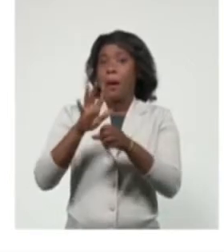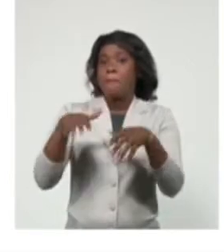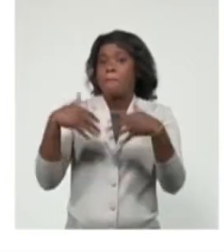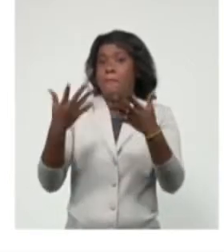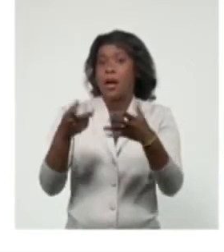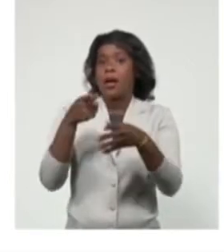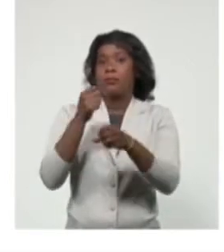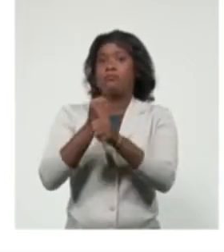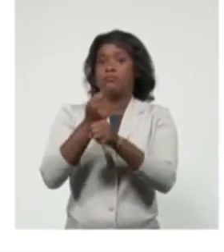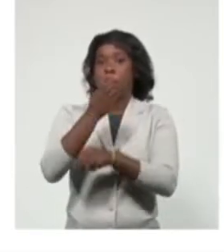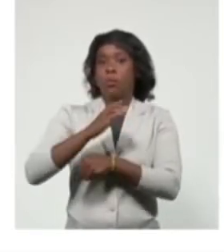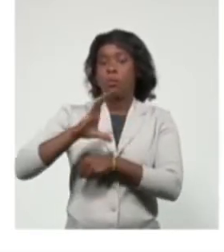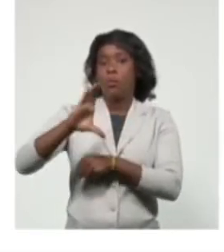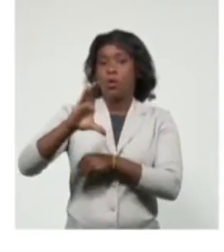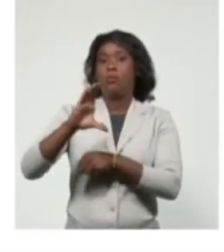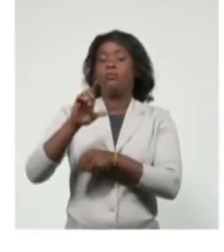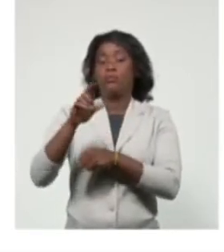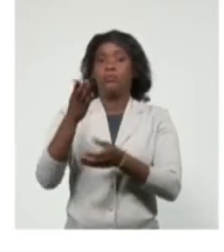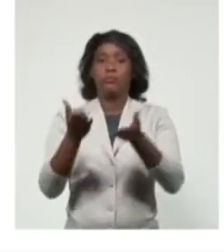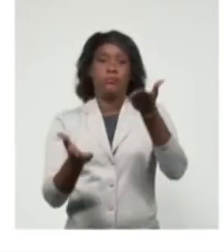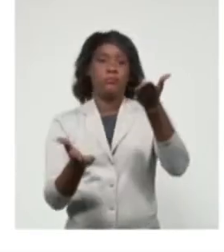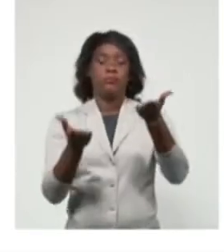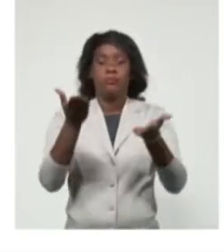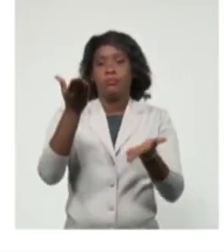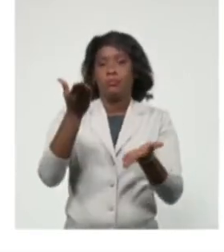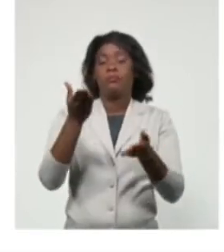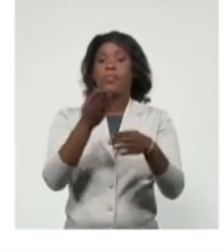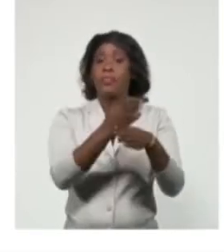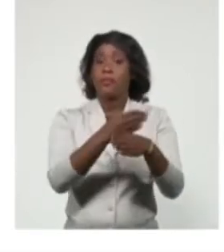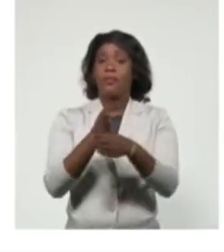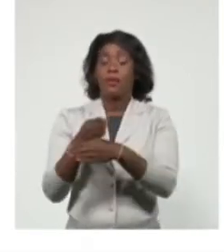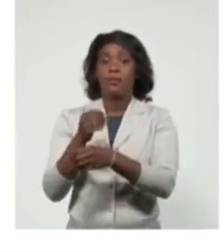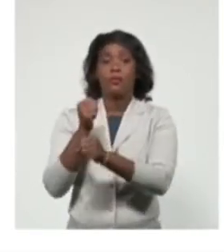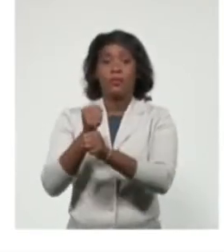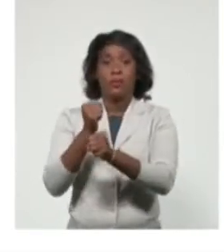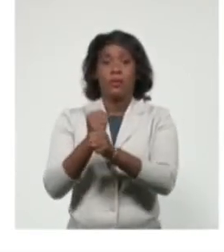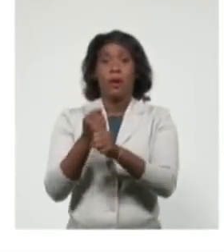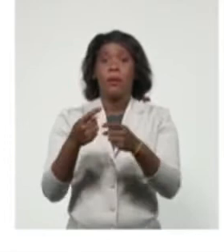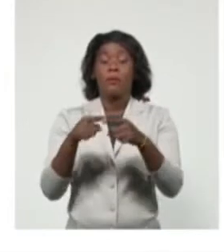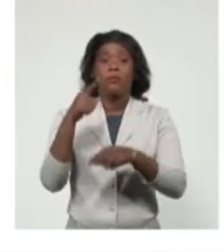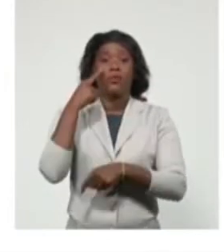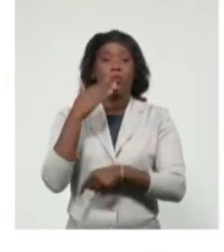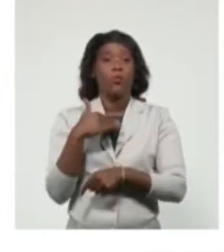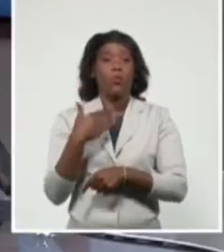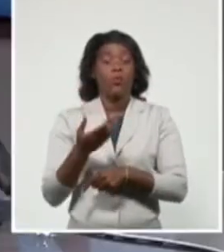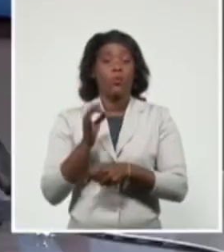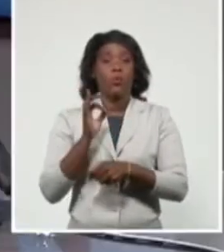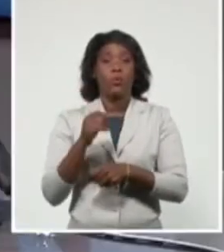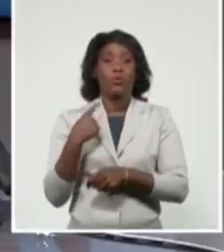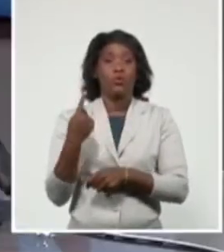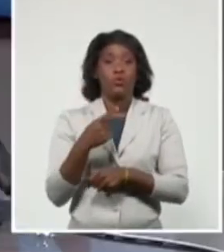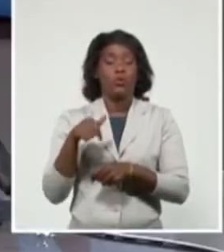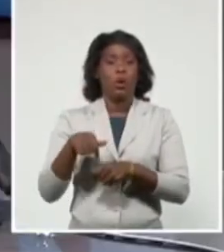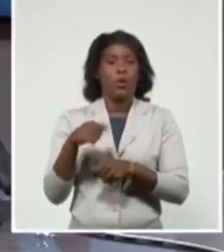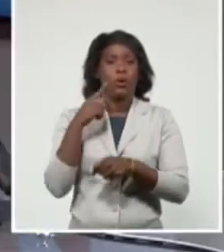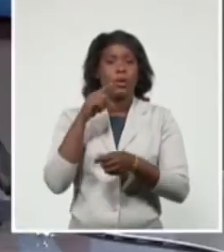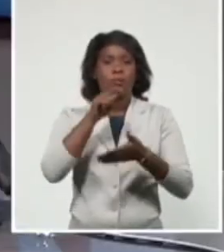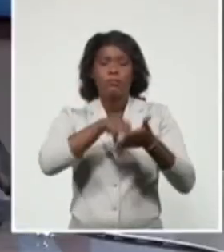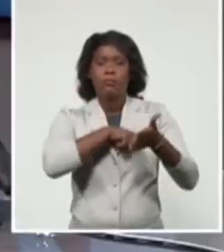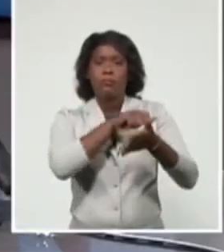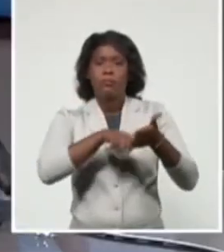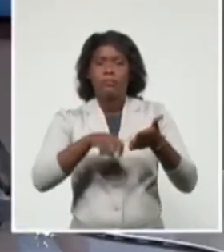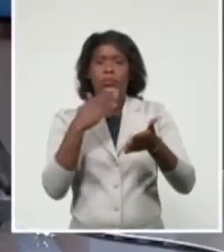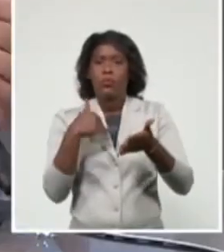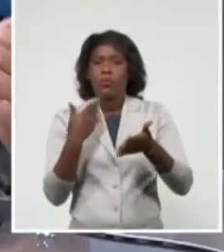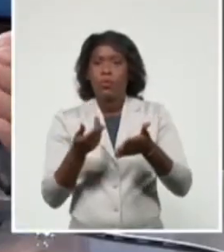respalda el costo de la canasta, porque también recuerden que en la reforma de salario que estamos diseñando se está